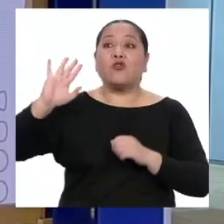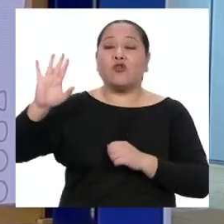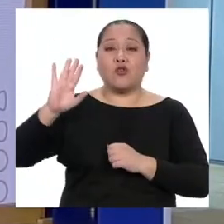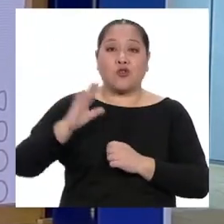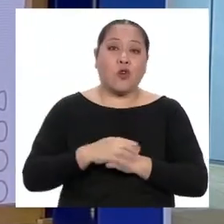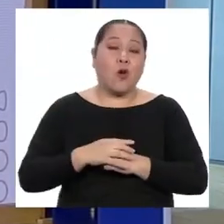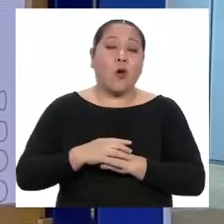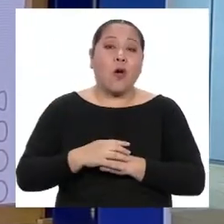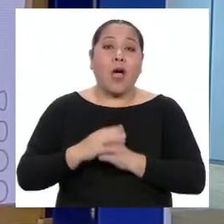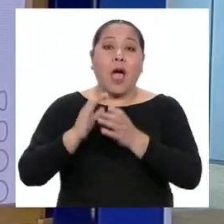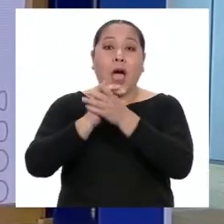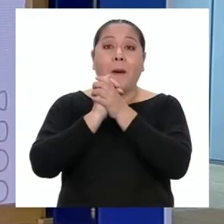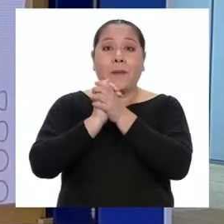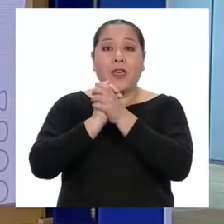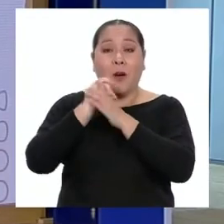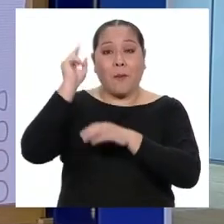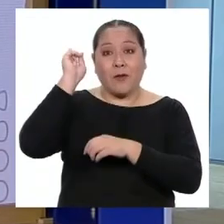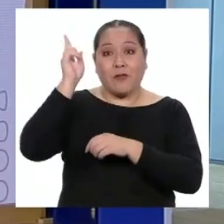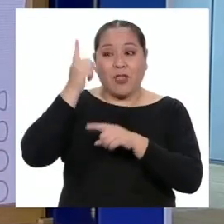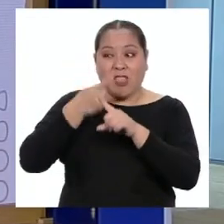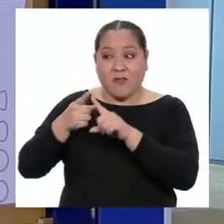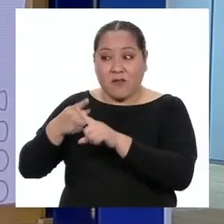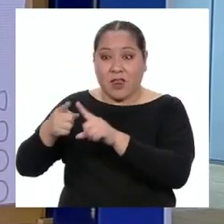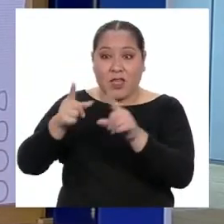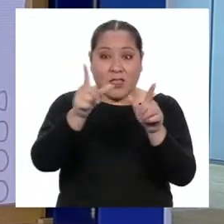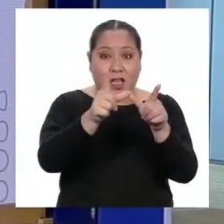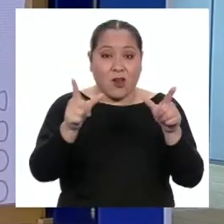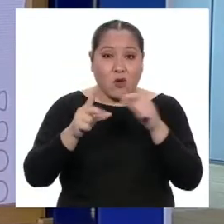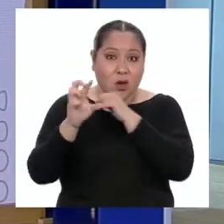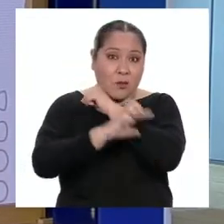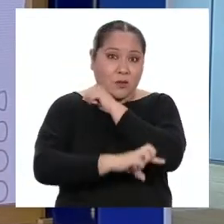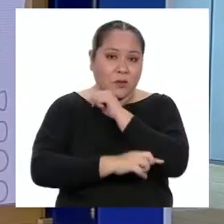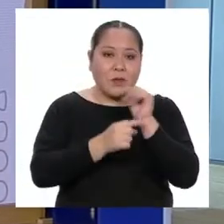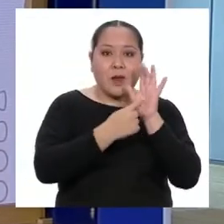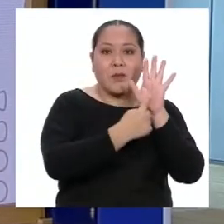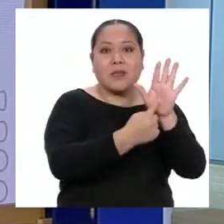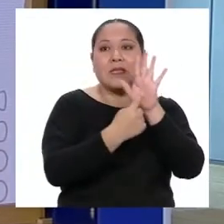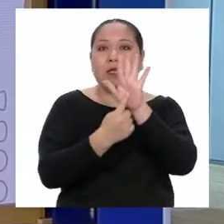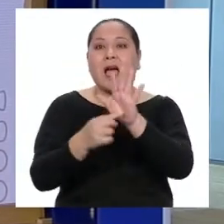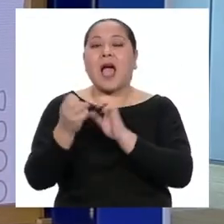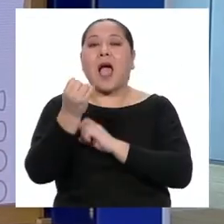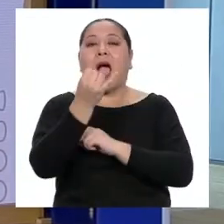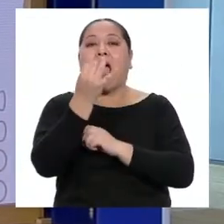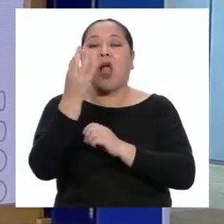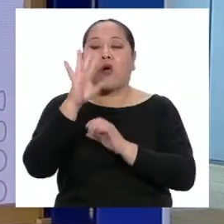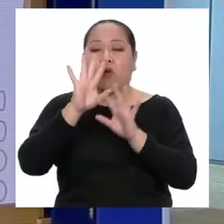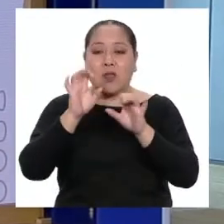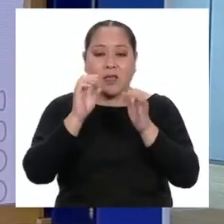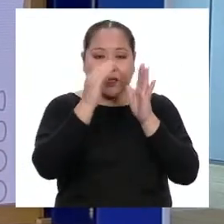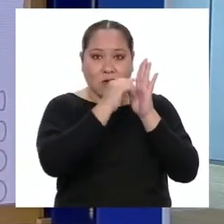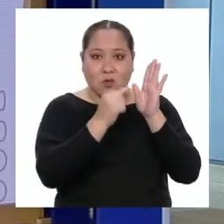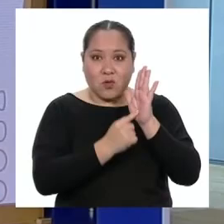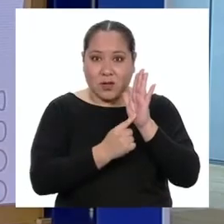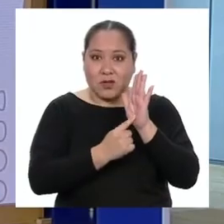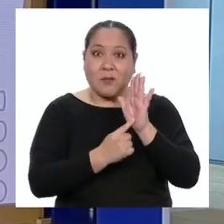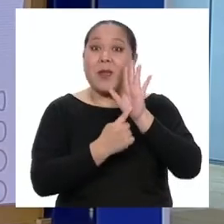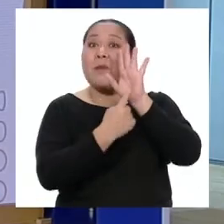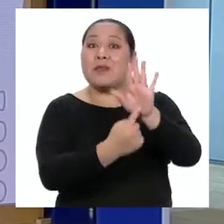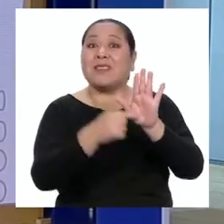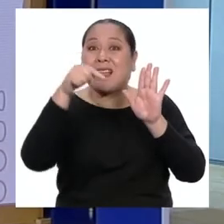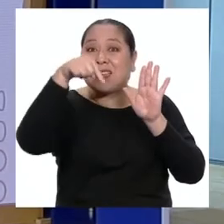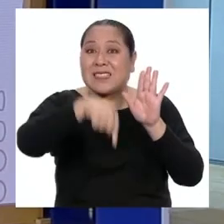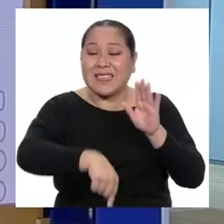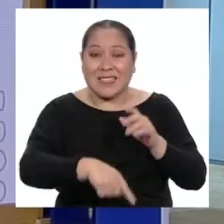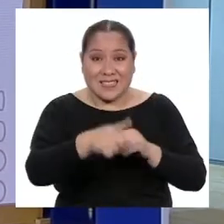diferentes partes del país para presentarnos algunas encuestas que llenaron sus estudiantes y mostrarlas aquí.